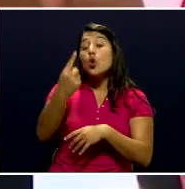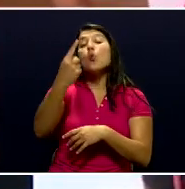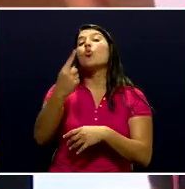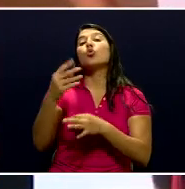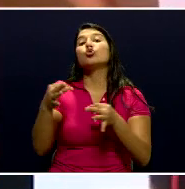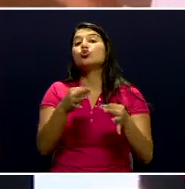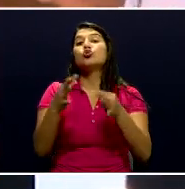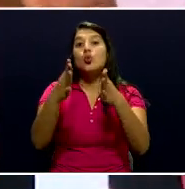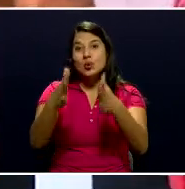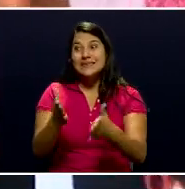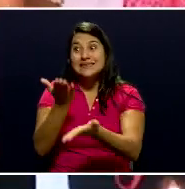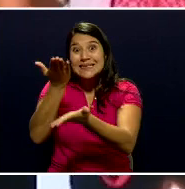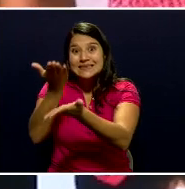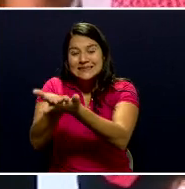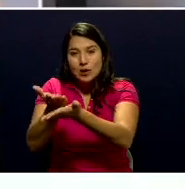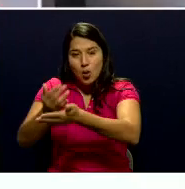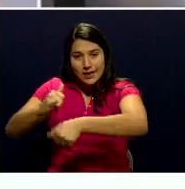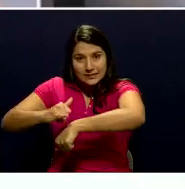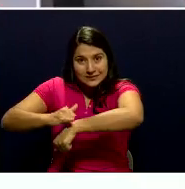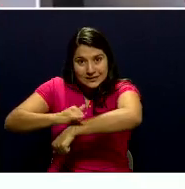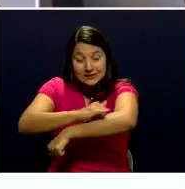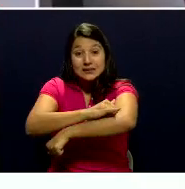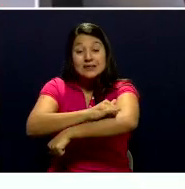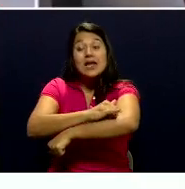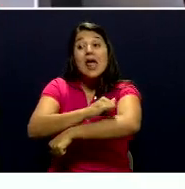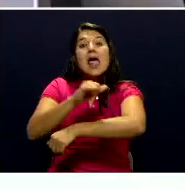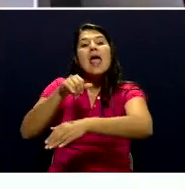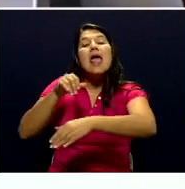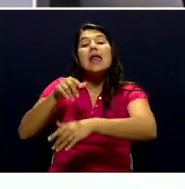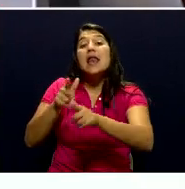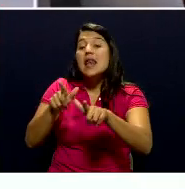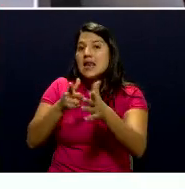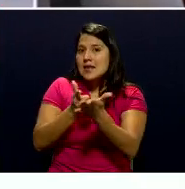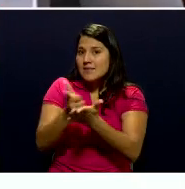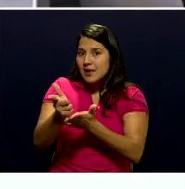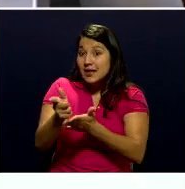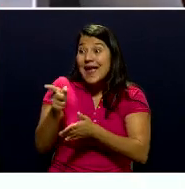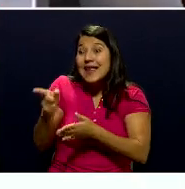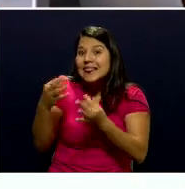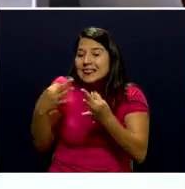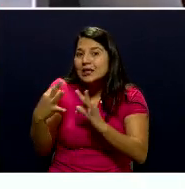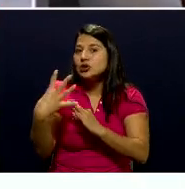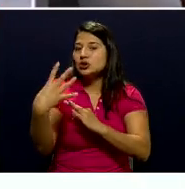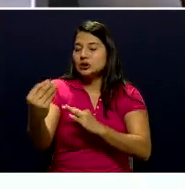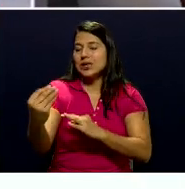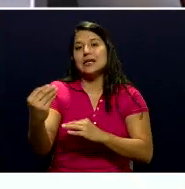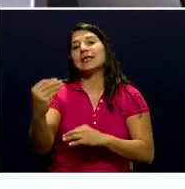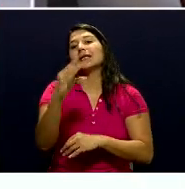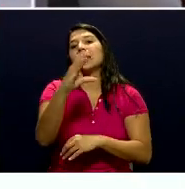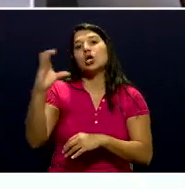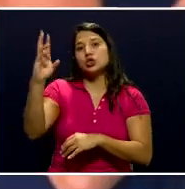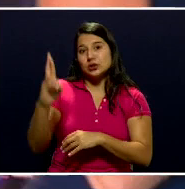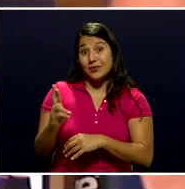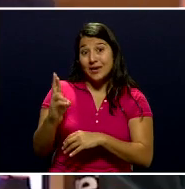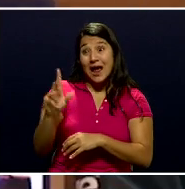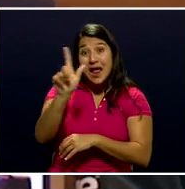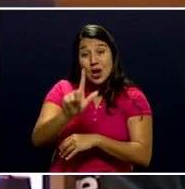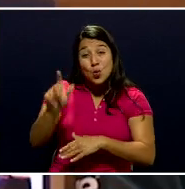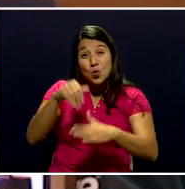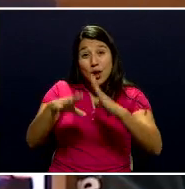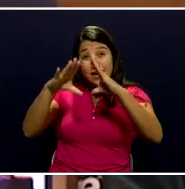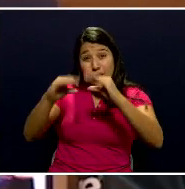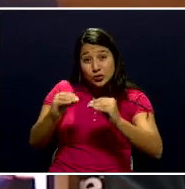de Liberia cuando intentaba escapar del país. Al extranjero se le realizó un panel respiratorio el día lunes en horas de la noche y